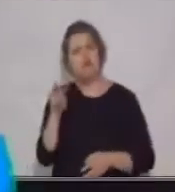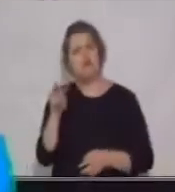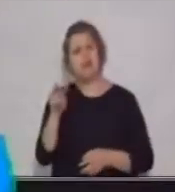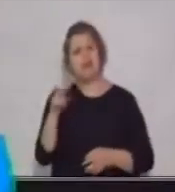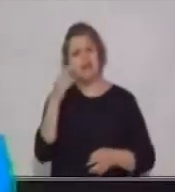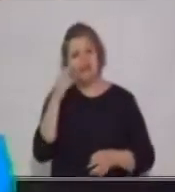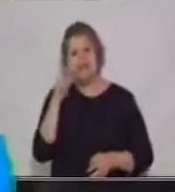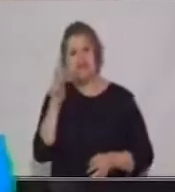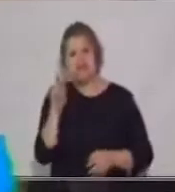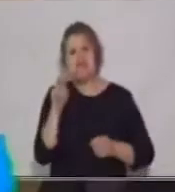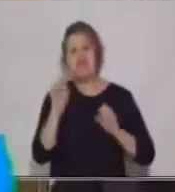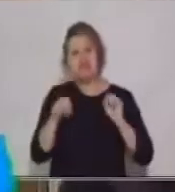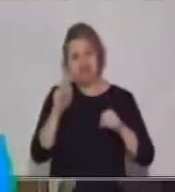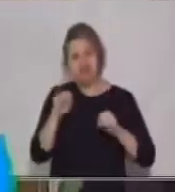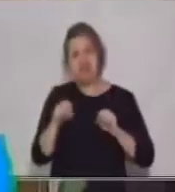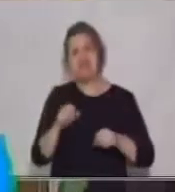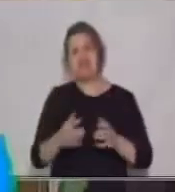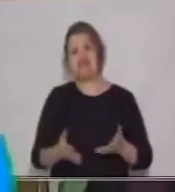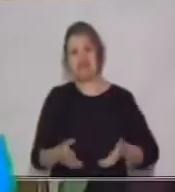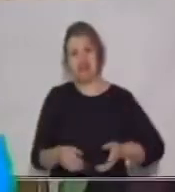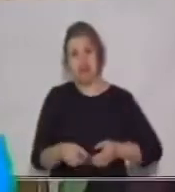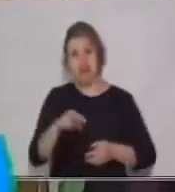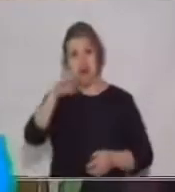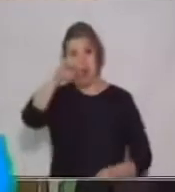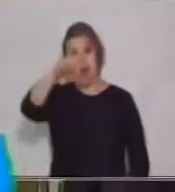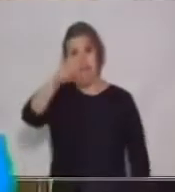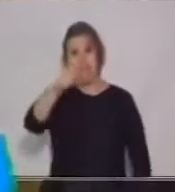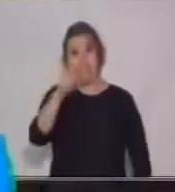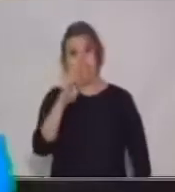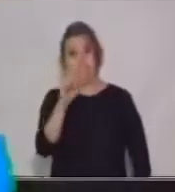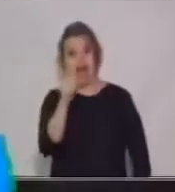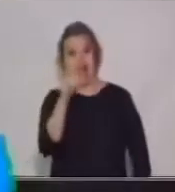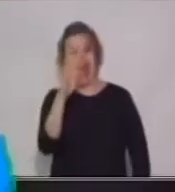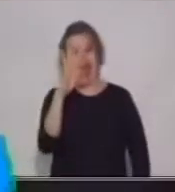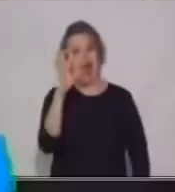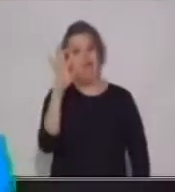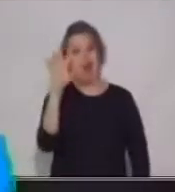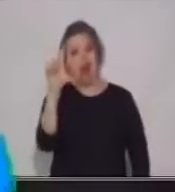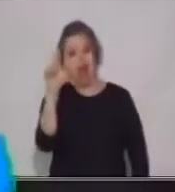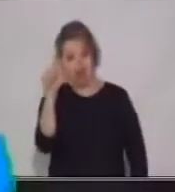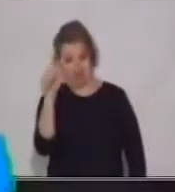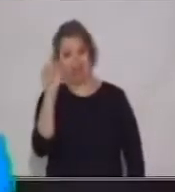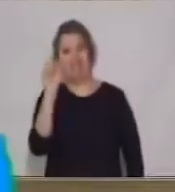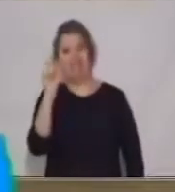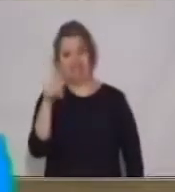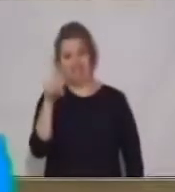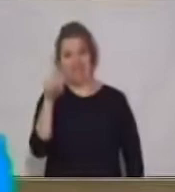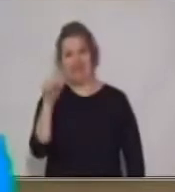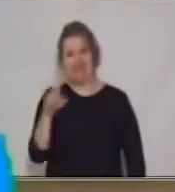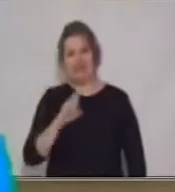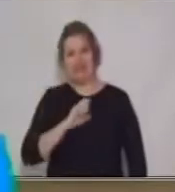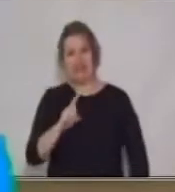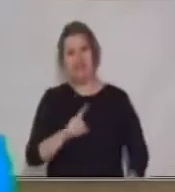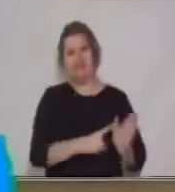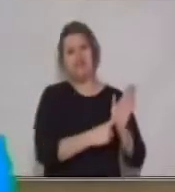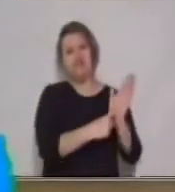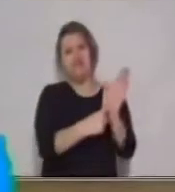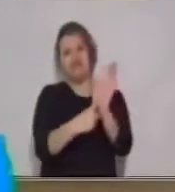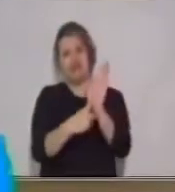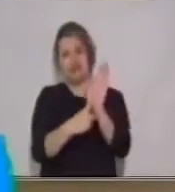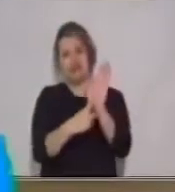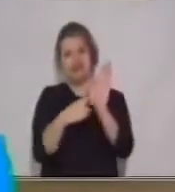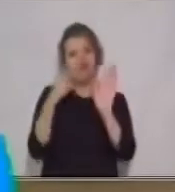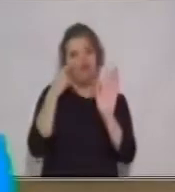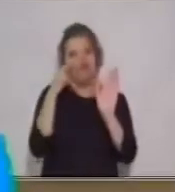acá una parábola. Esta es la representación